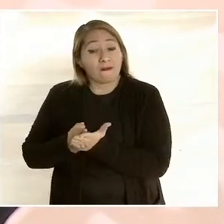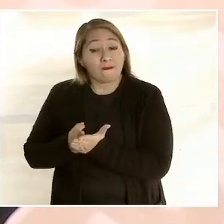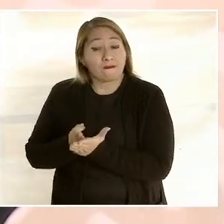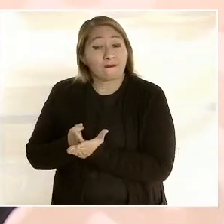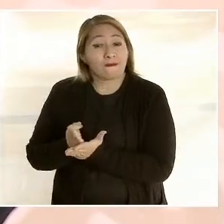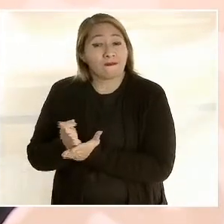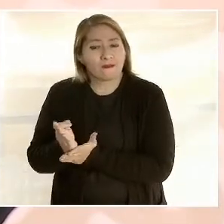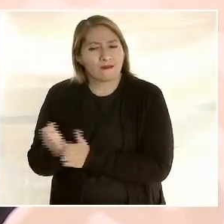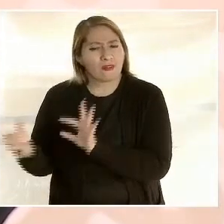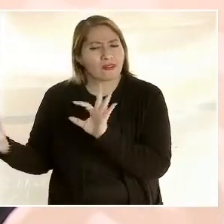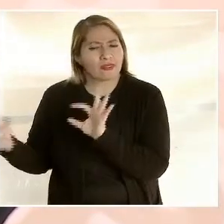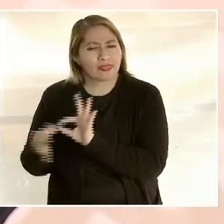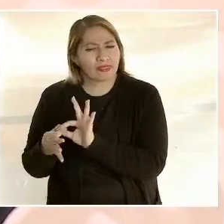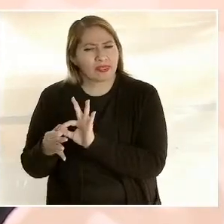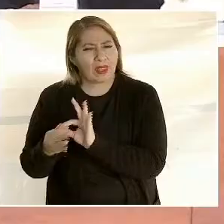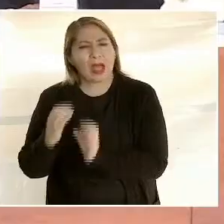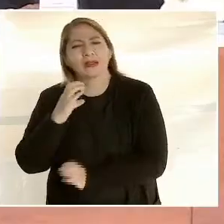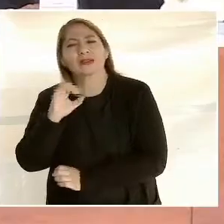poder civil.